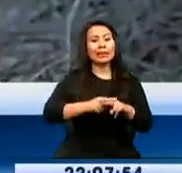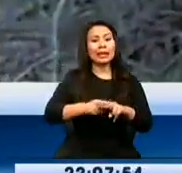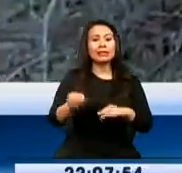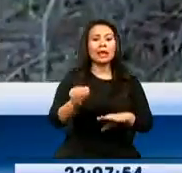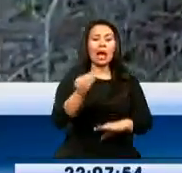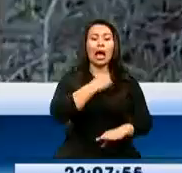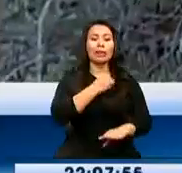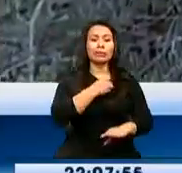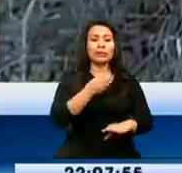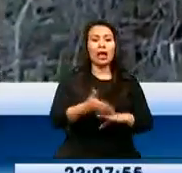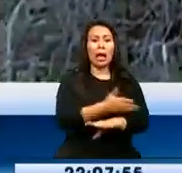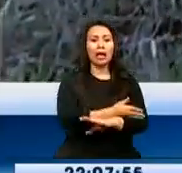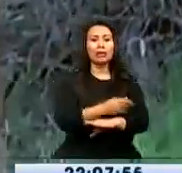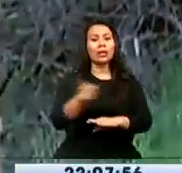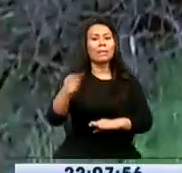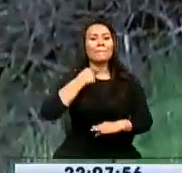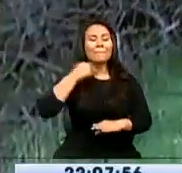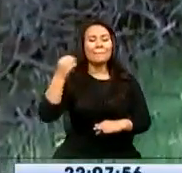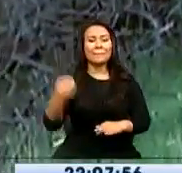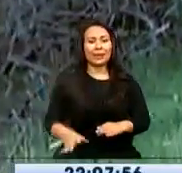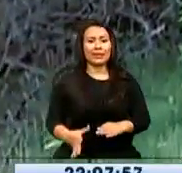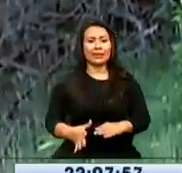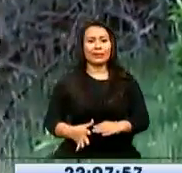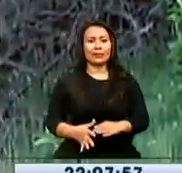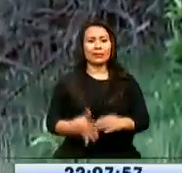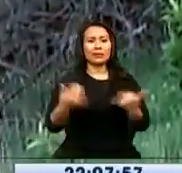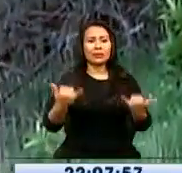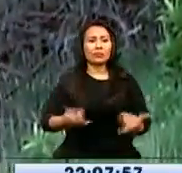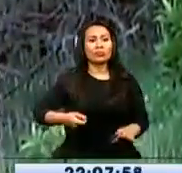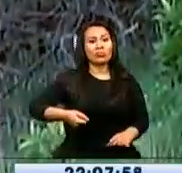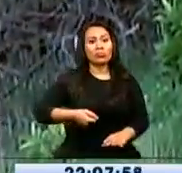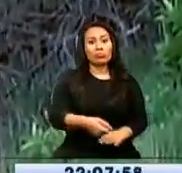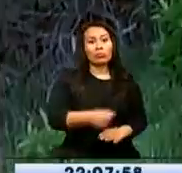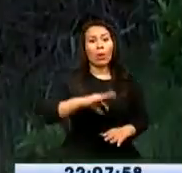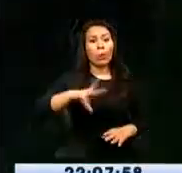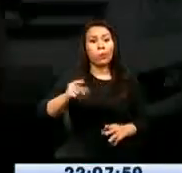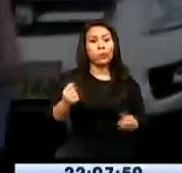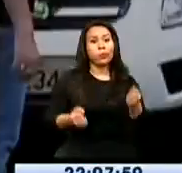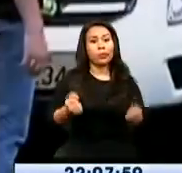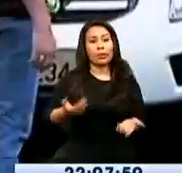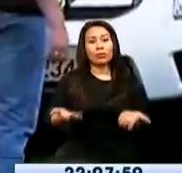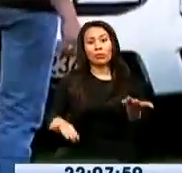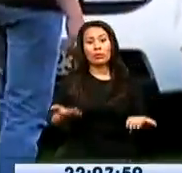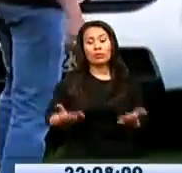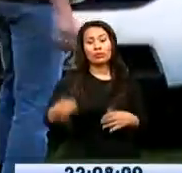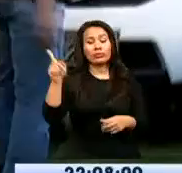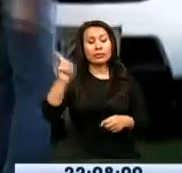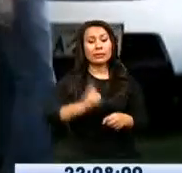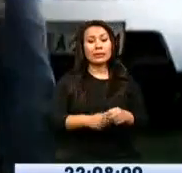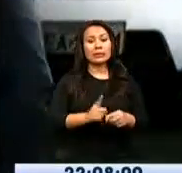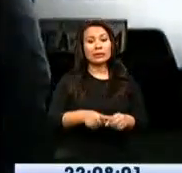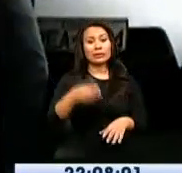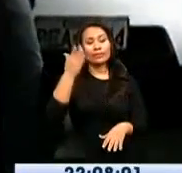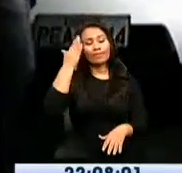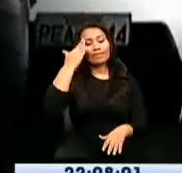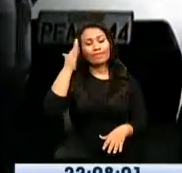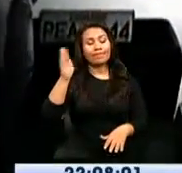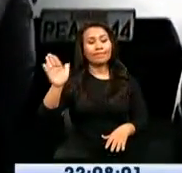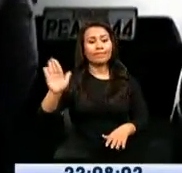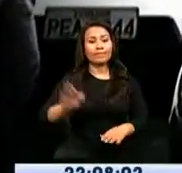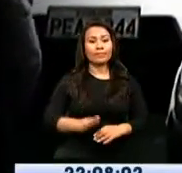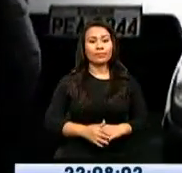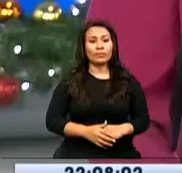como desaparecido semanas atrás y que habría sido asesinado por robarle su vehículo. En Quito, informó Andrea Valareso.